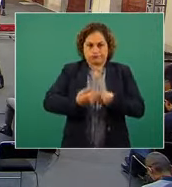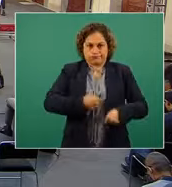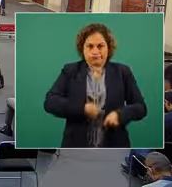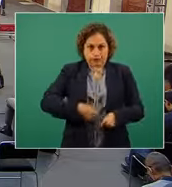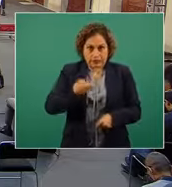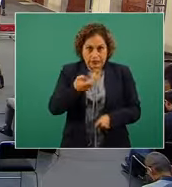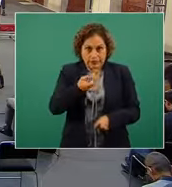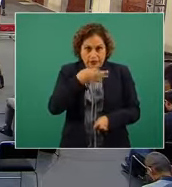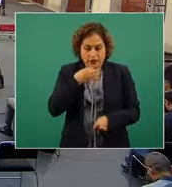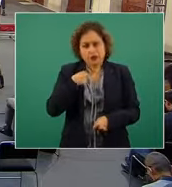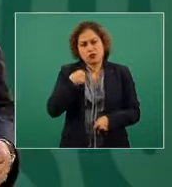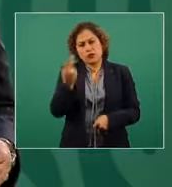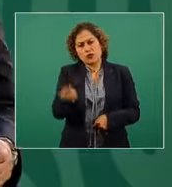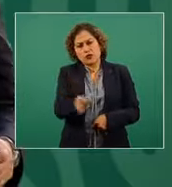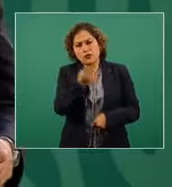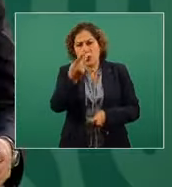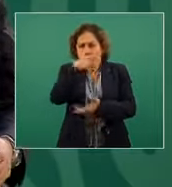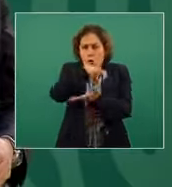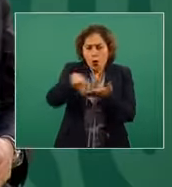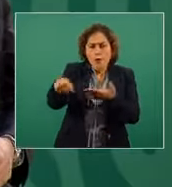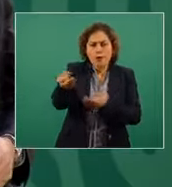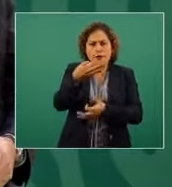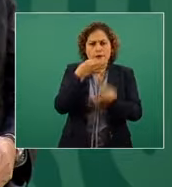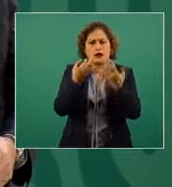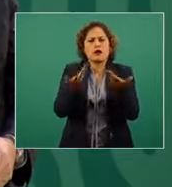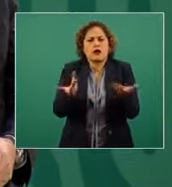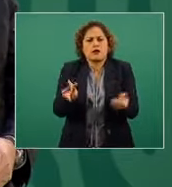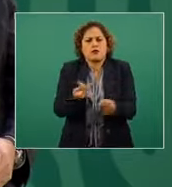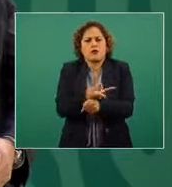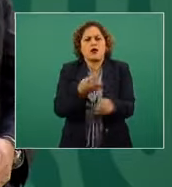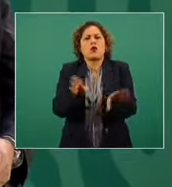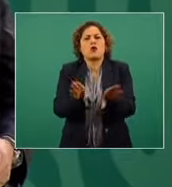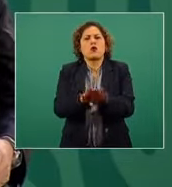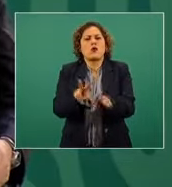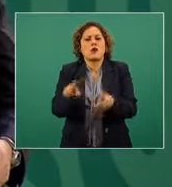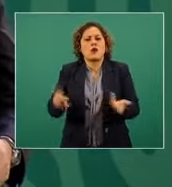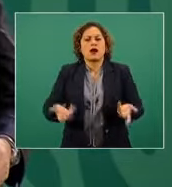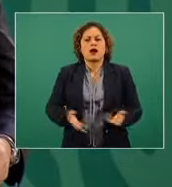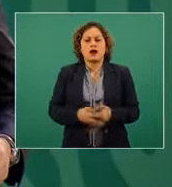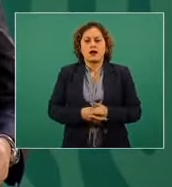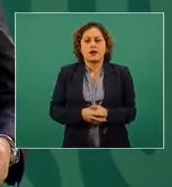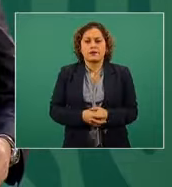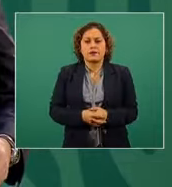Se está avanzando. Vamos a informar en estos días